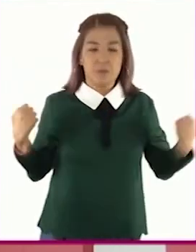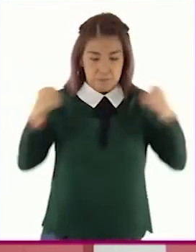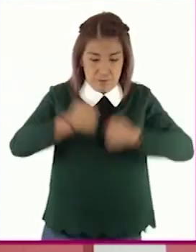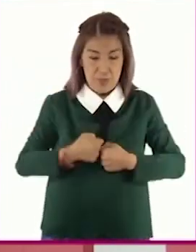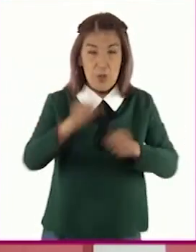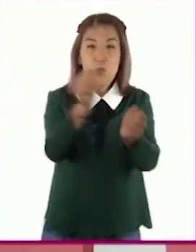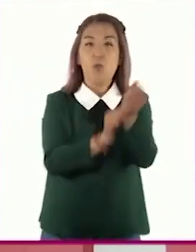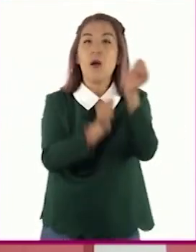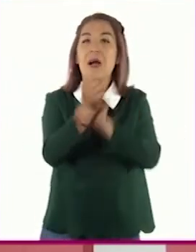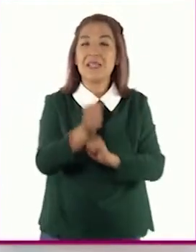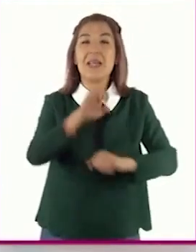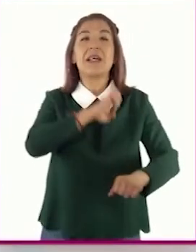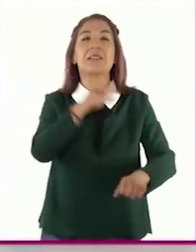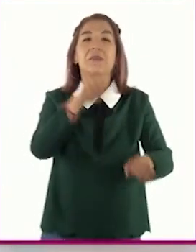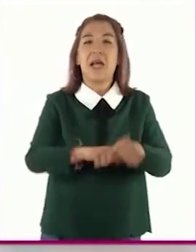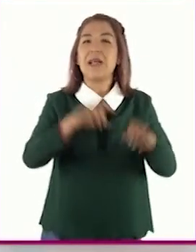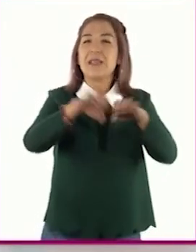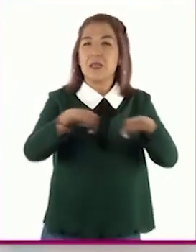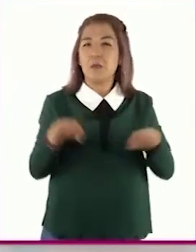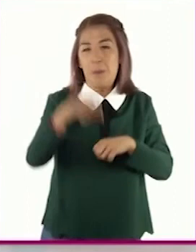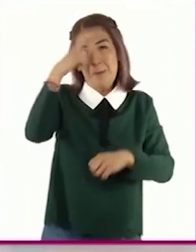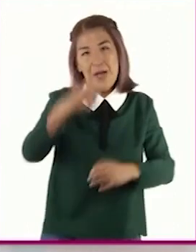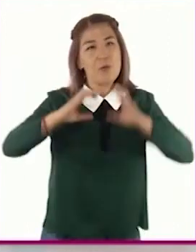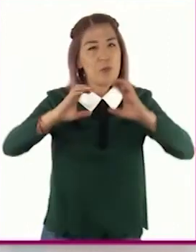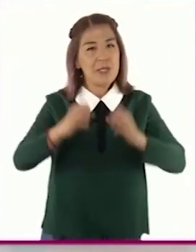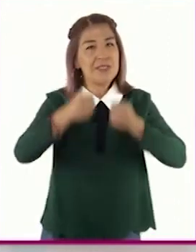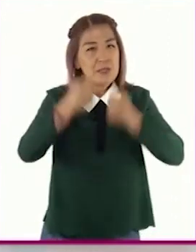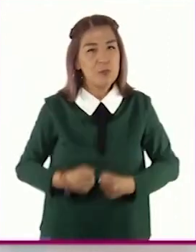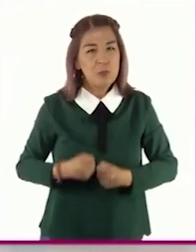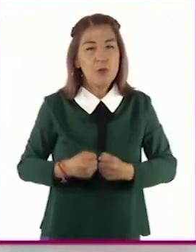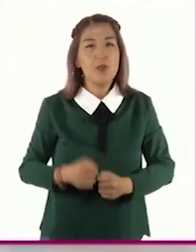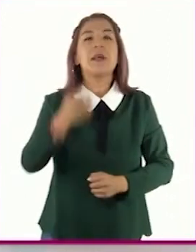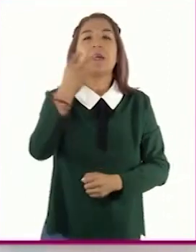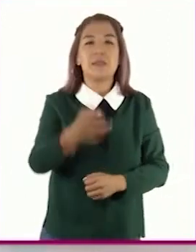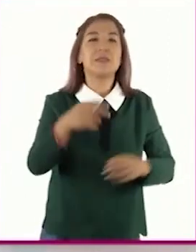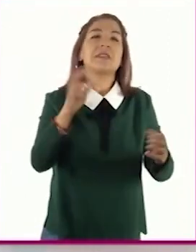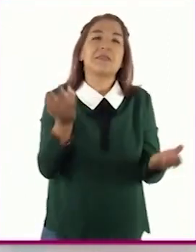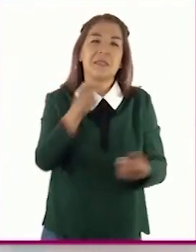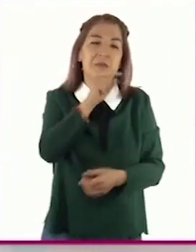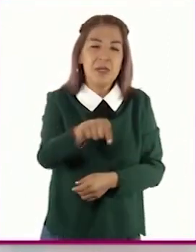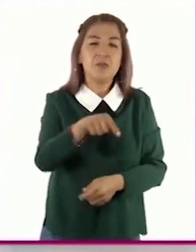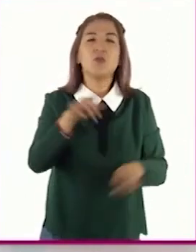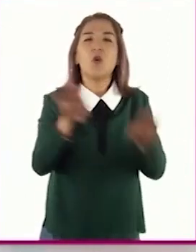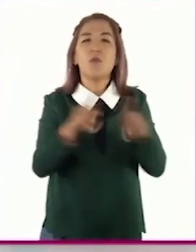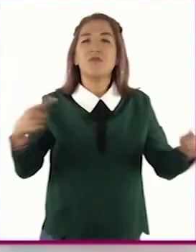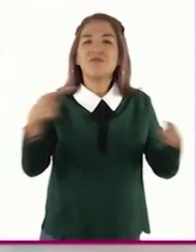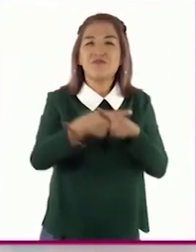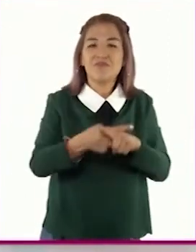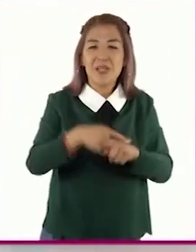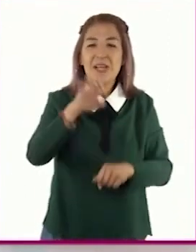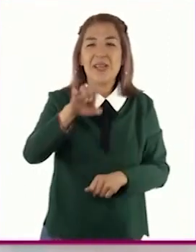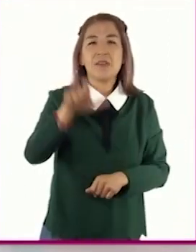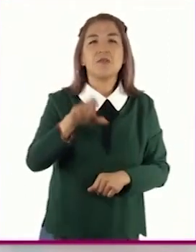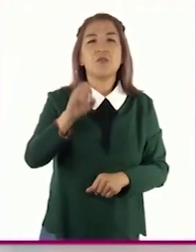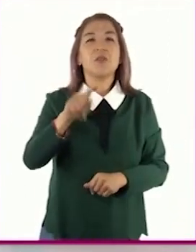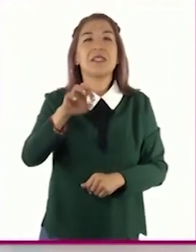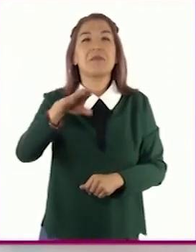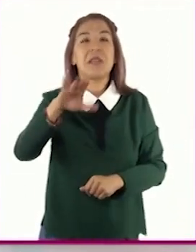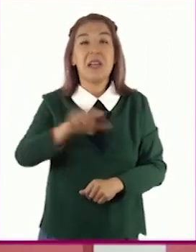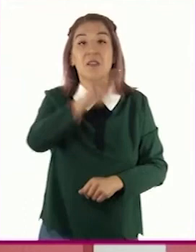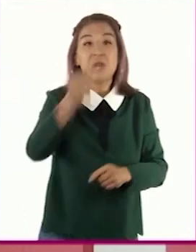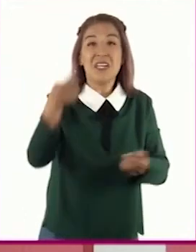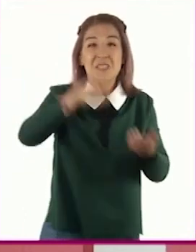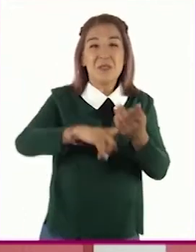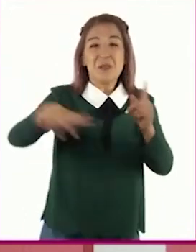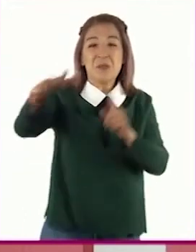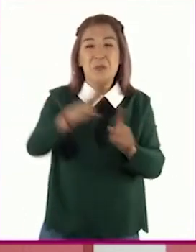guantes y el equipo de seguridad, ya que también ocurre una reacción exotérmica, es decir, también hay emisión de energía que